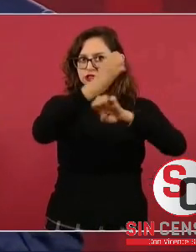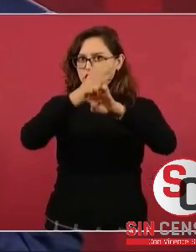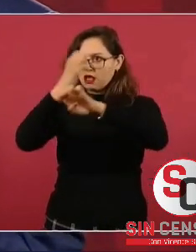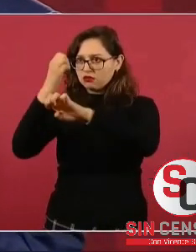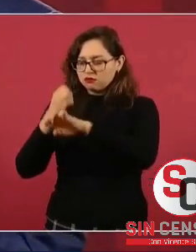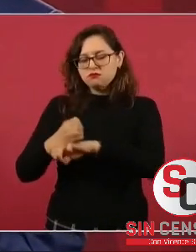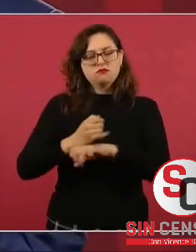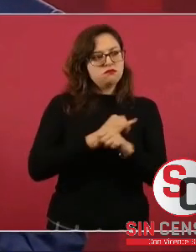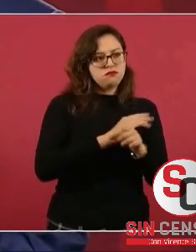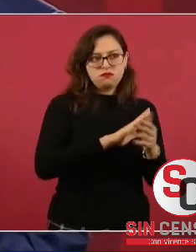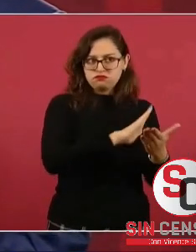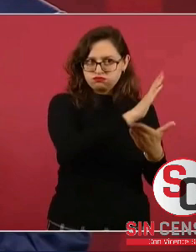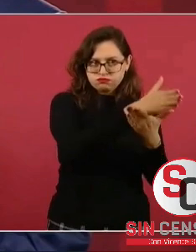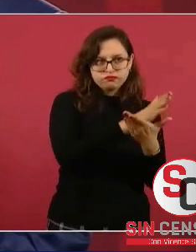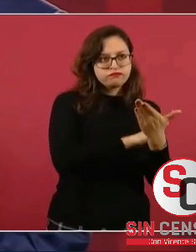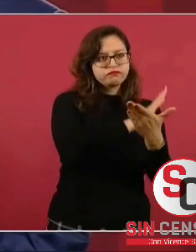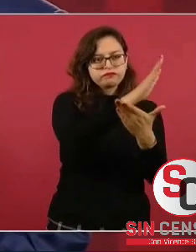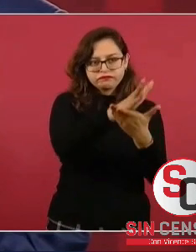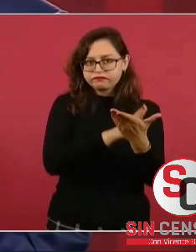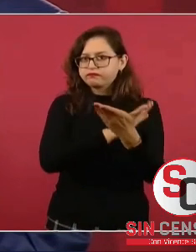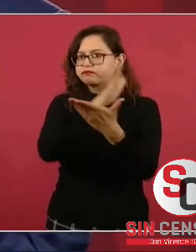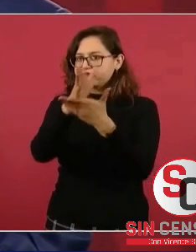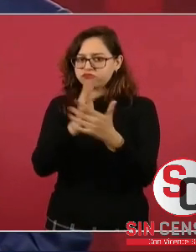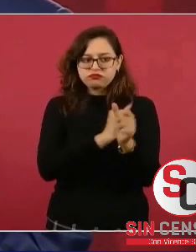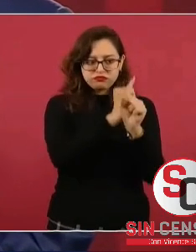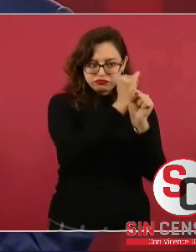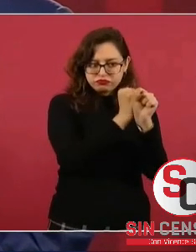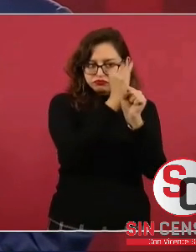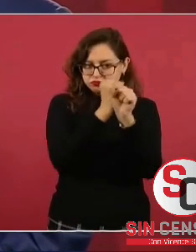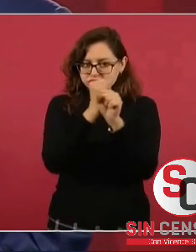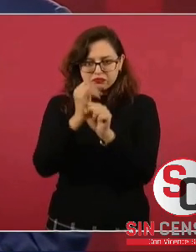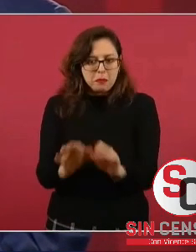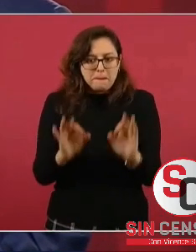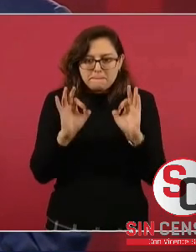que se han dado a conocer